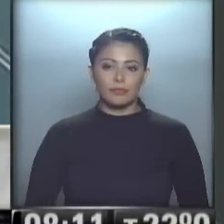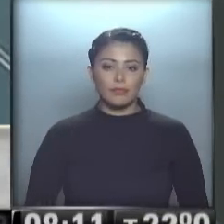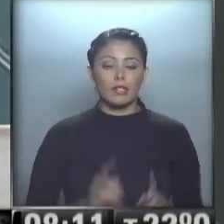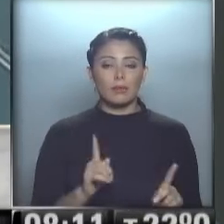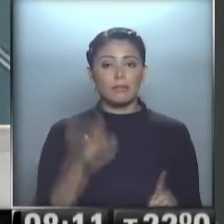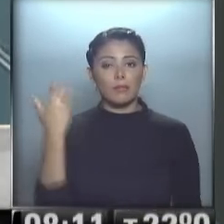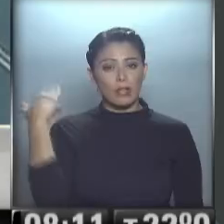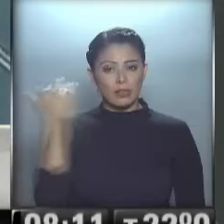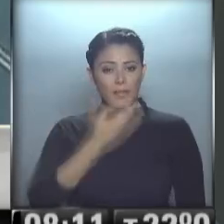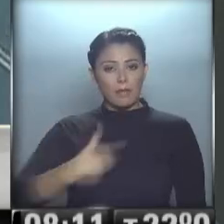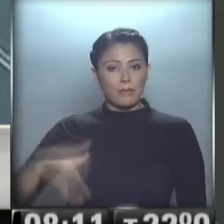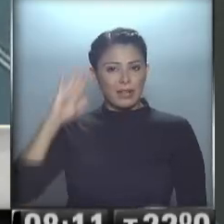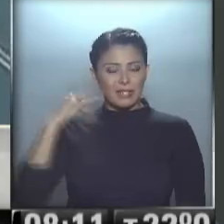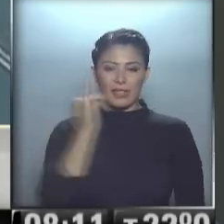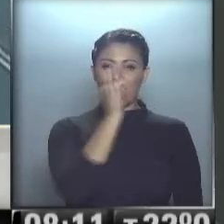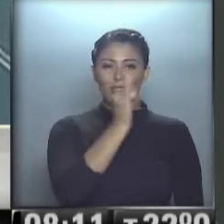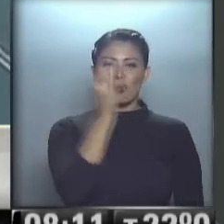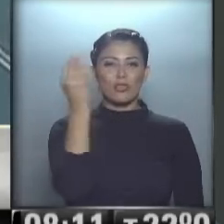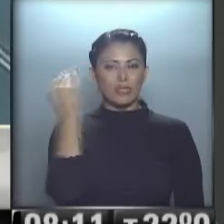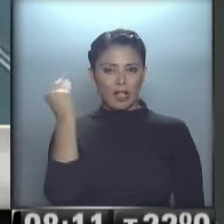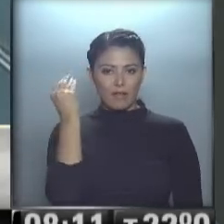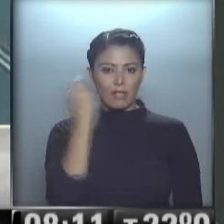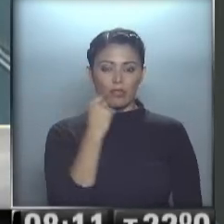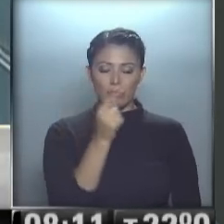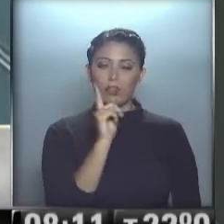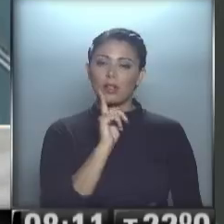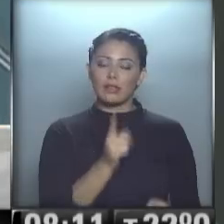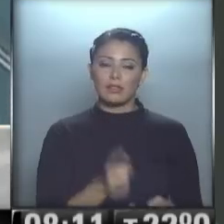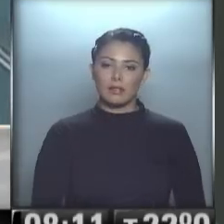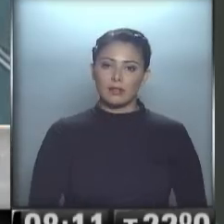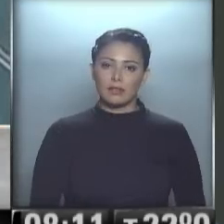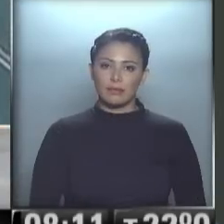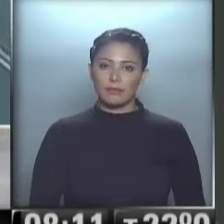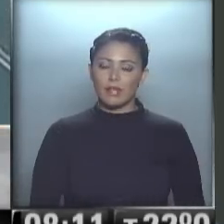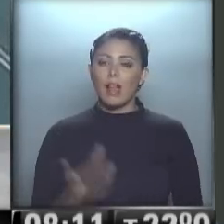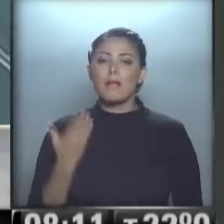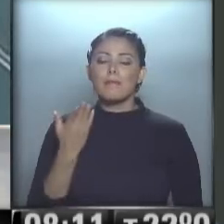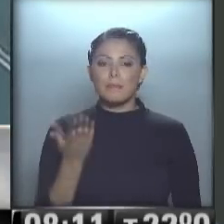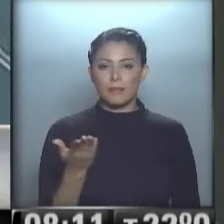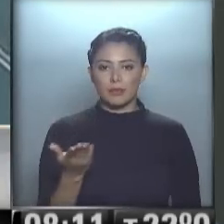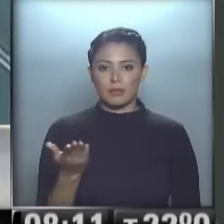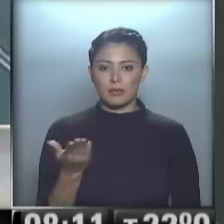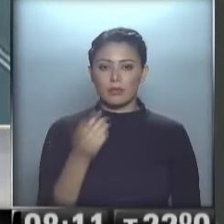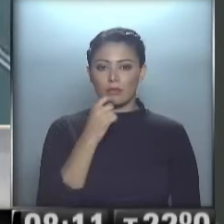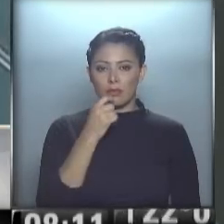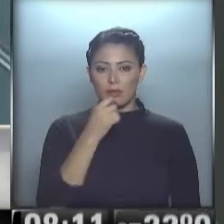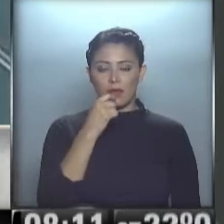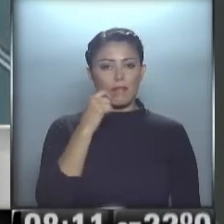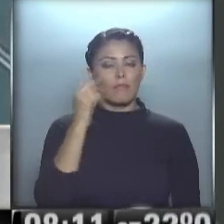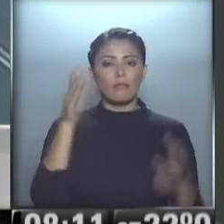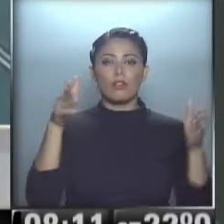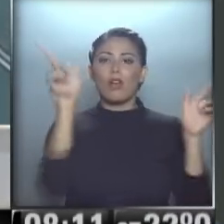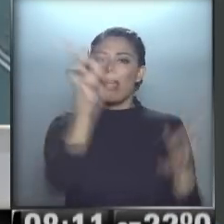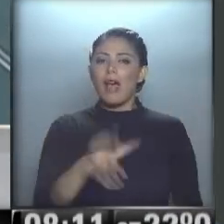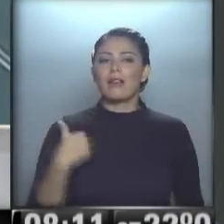lo ha destacado la presidenta de la nación en su discurso del día sábado efectivamente eh la demanda de doméstica en materia de turismo